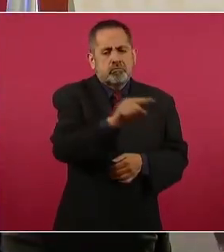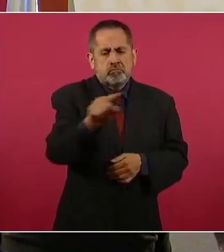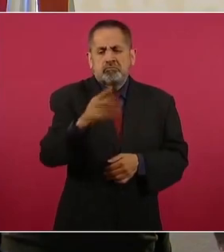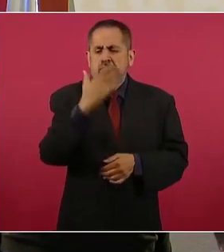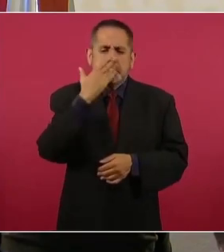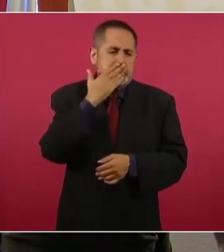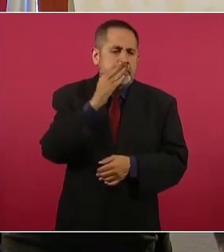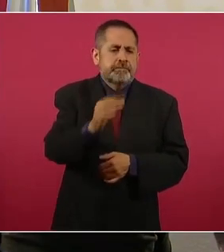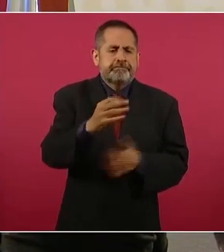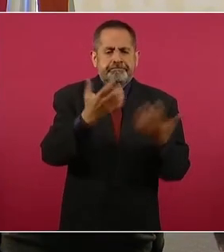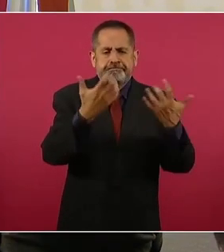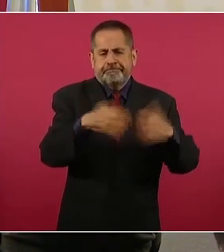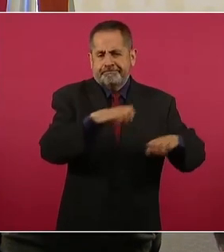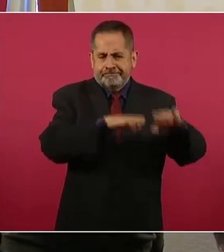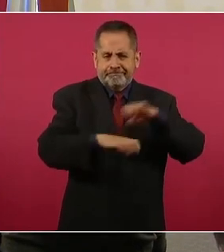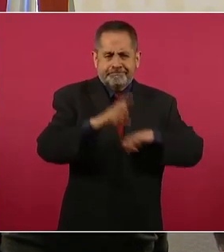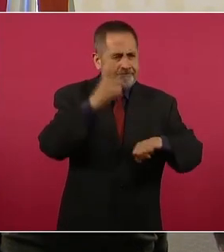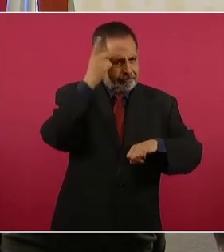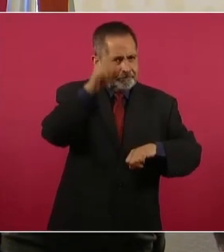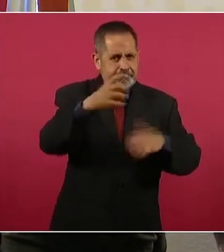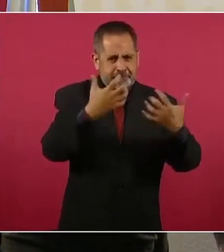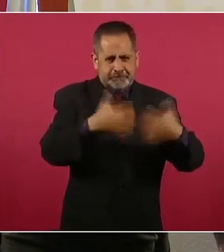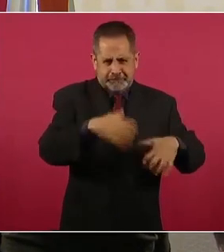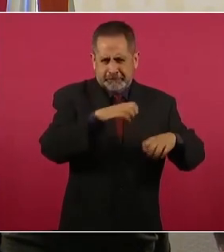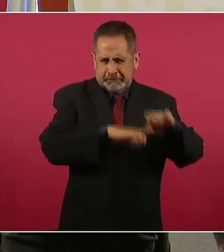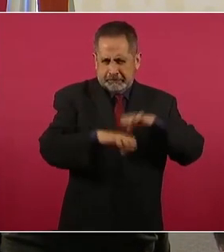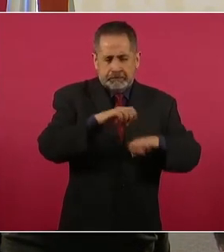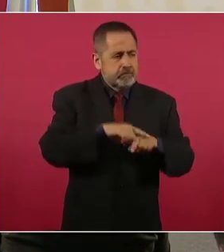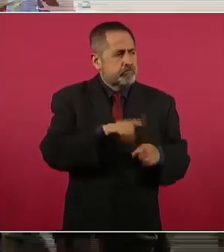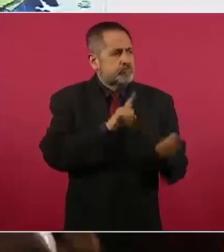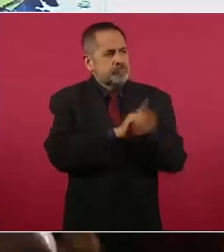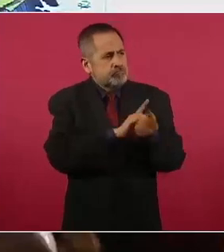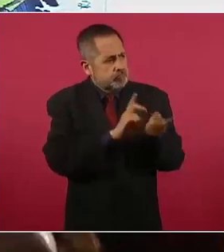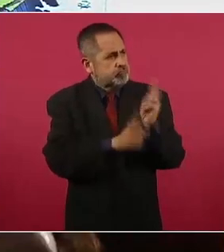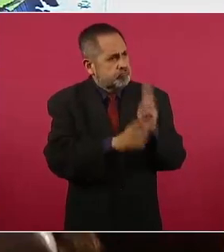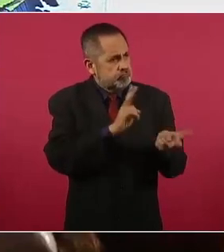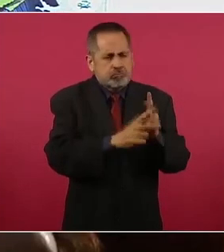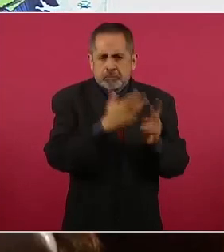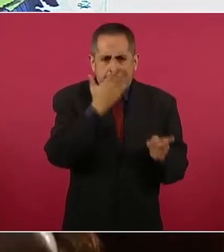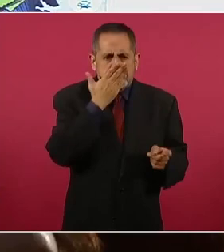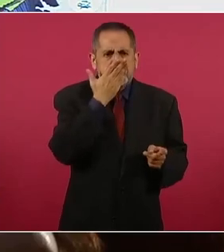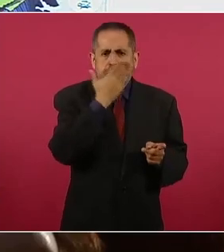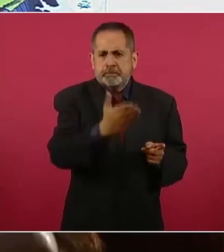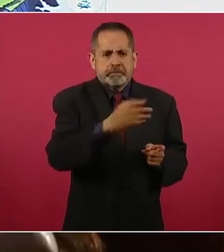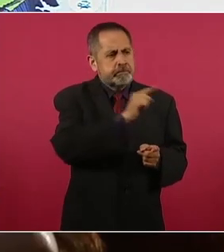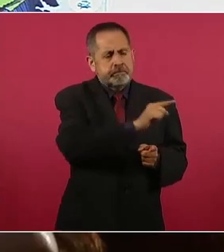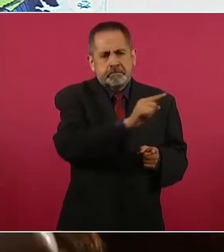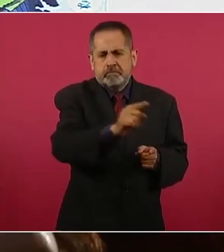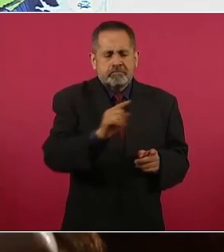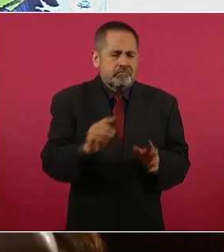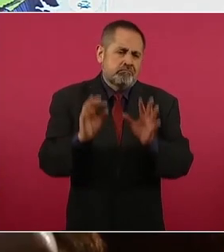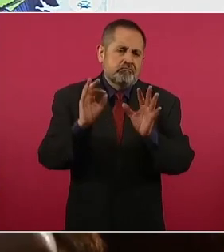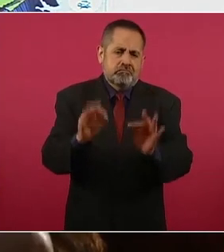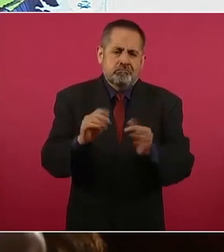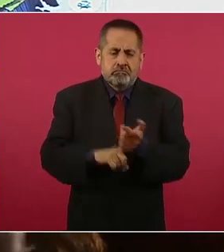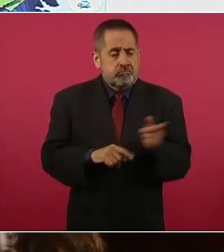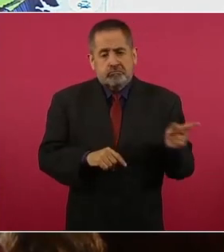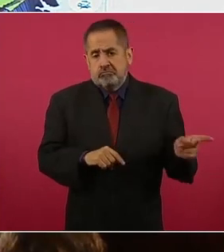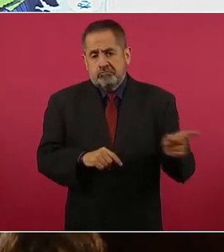con los empresarios de ahora, porque han ido